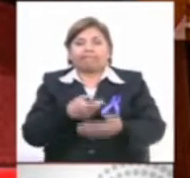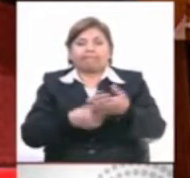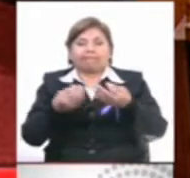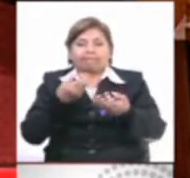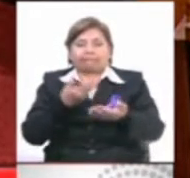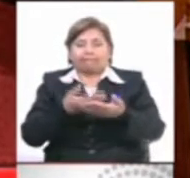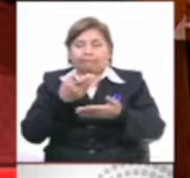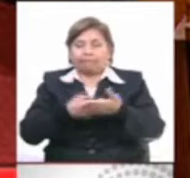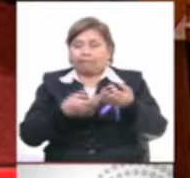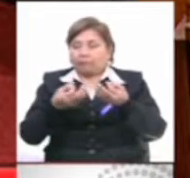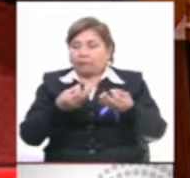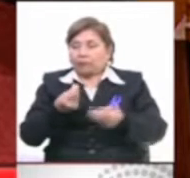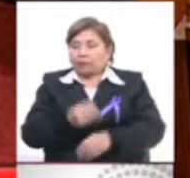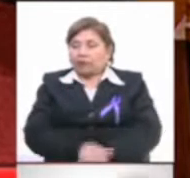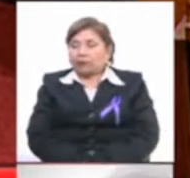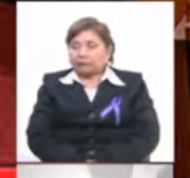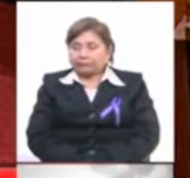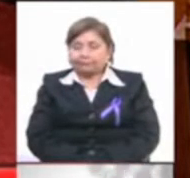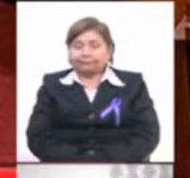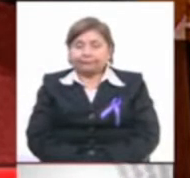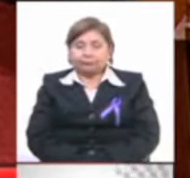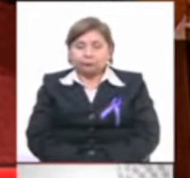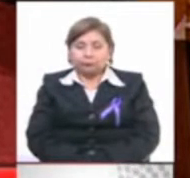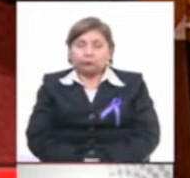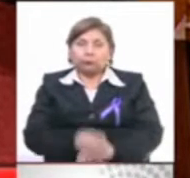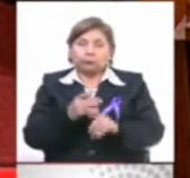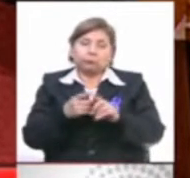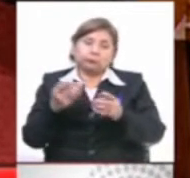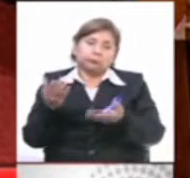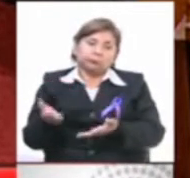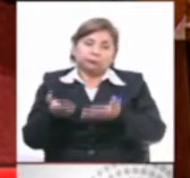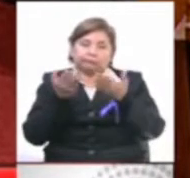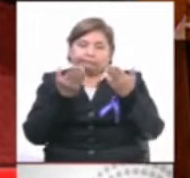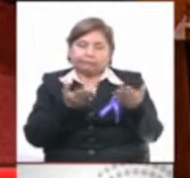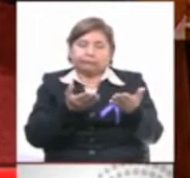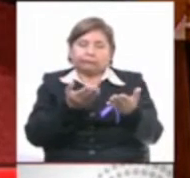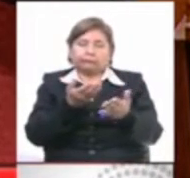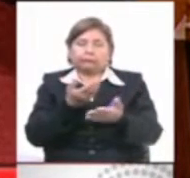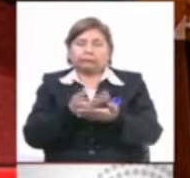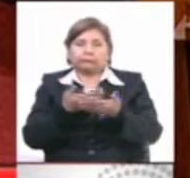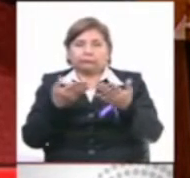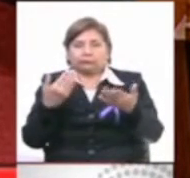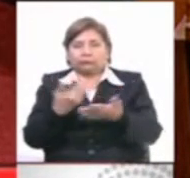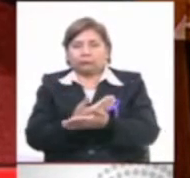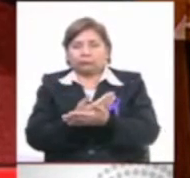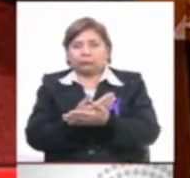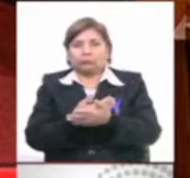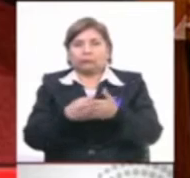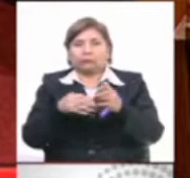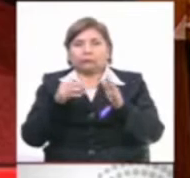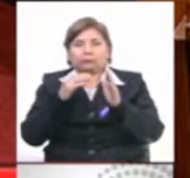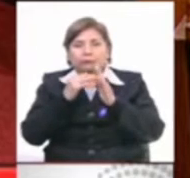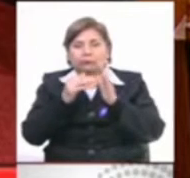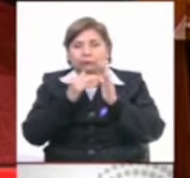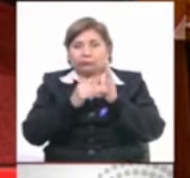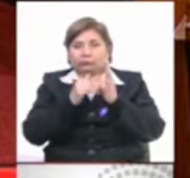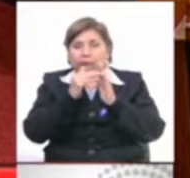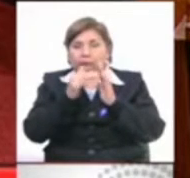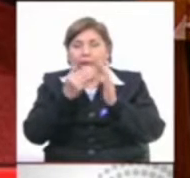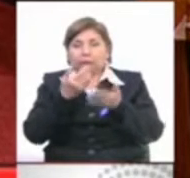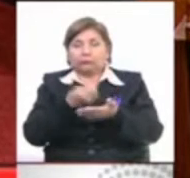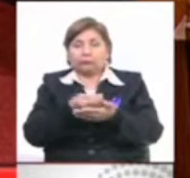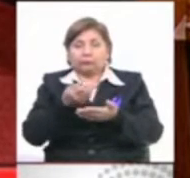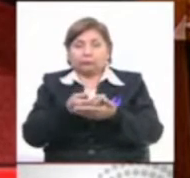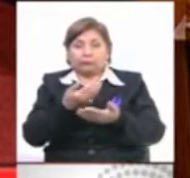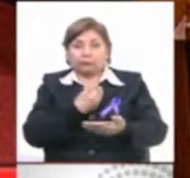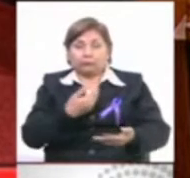recursos presupuestales. Pero se trata de llevar el presupuesto público a un nuevo nivel. Los niveles de gasto